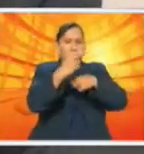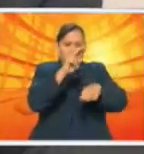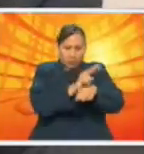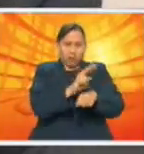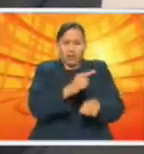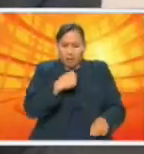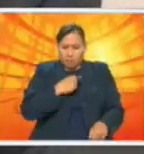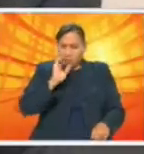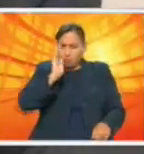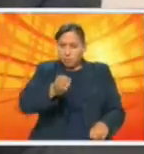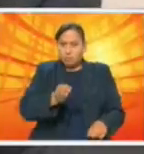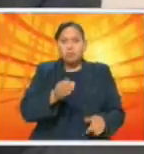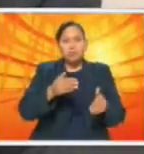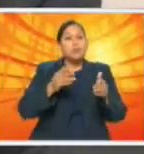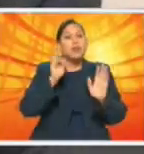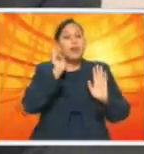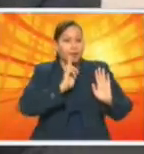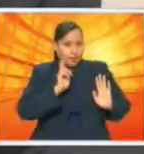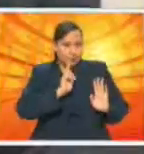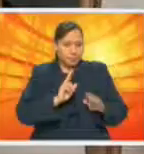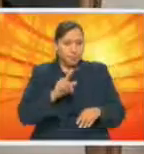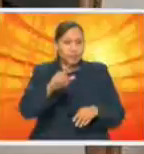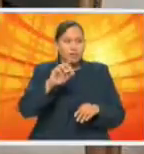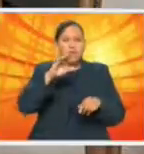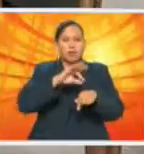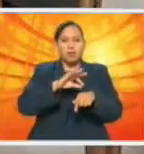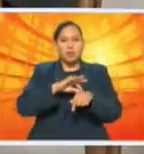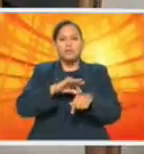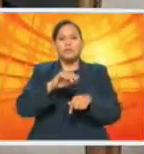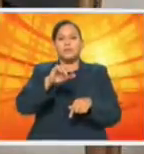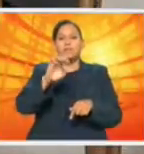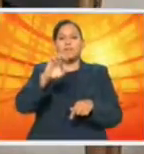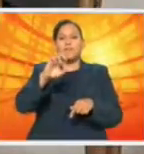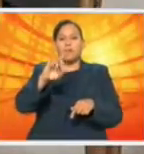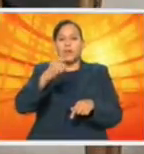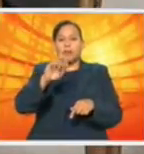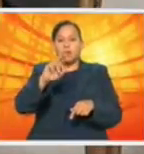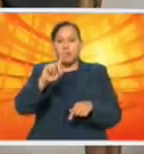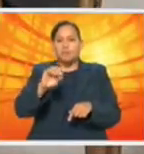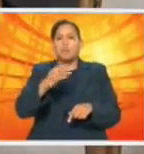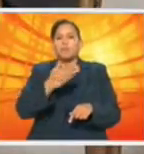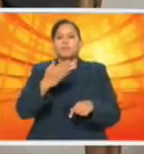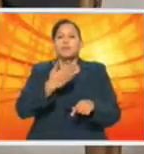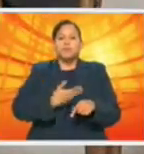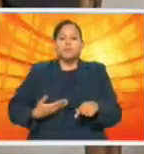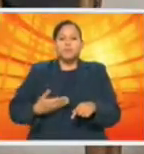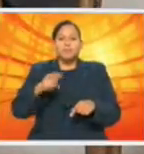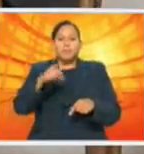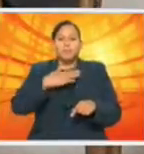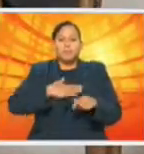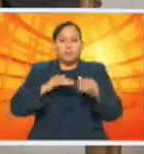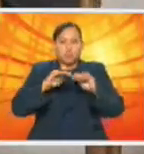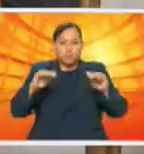y vamos a trabajar hacia adelante. Doctor Edgardo Buscaglia, presidente honorario del Instituto de Acción Ciudadana, muchas gracias.